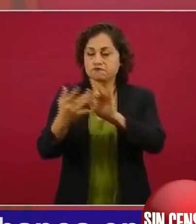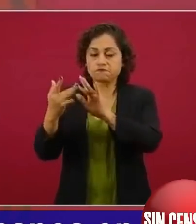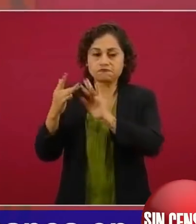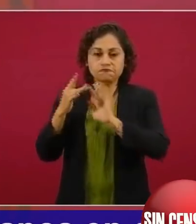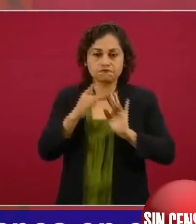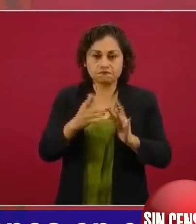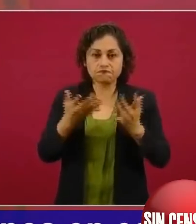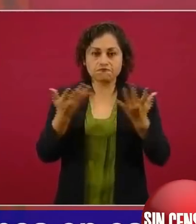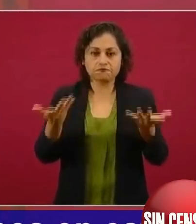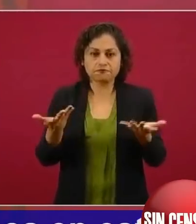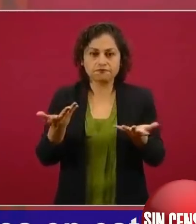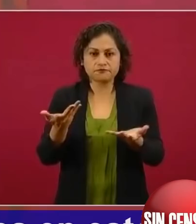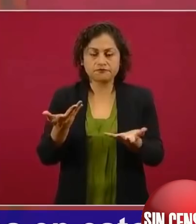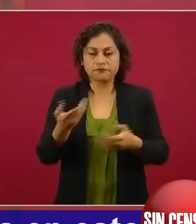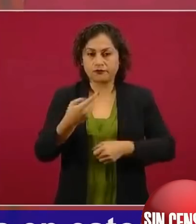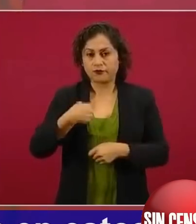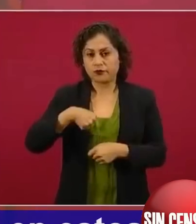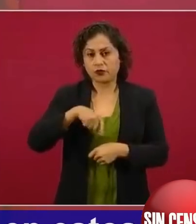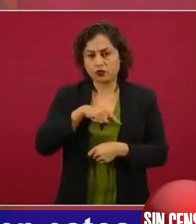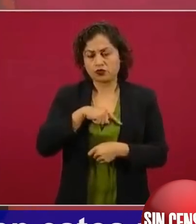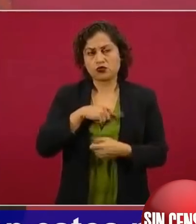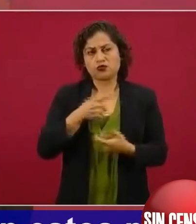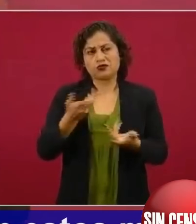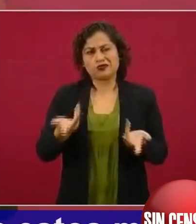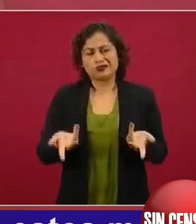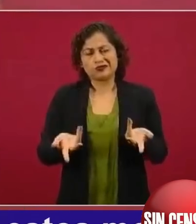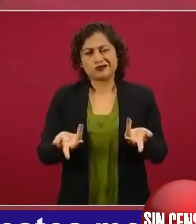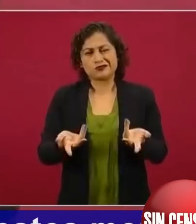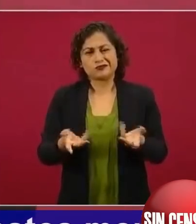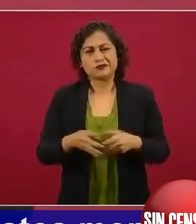No estamos de acuerdo con